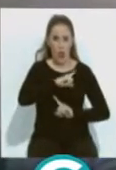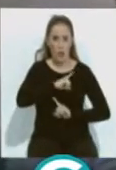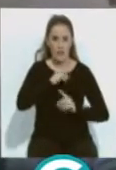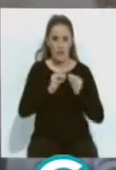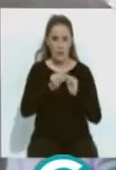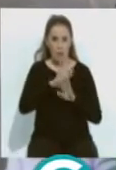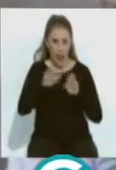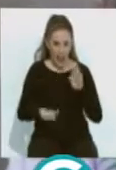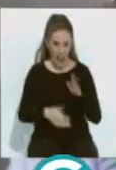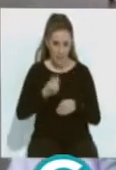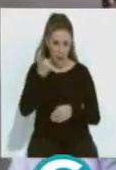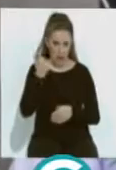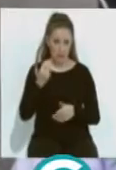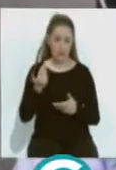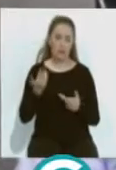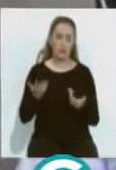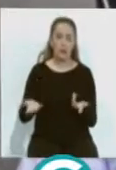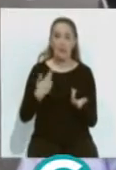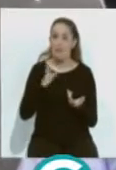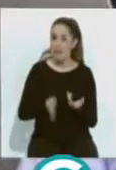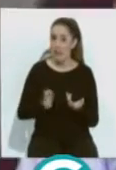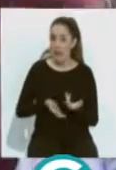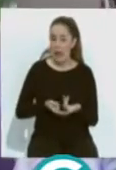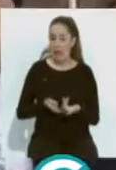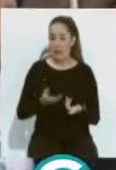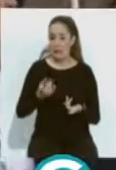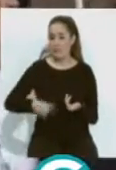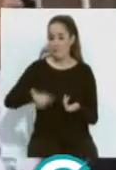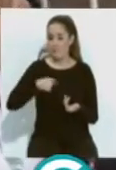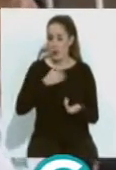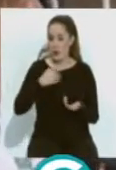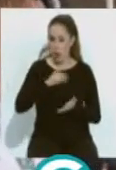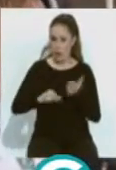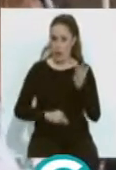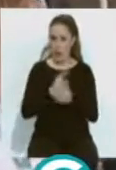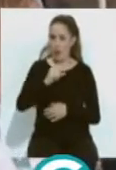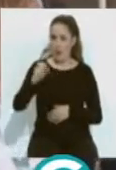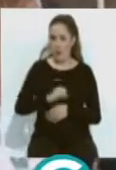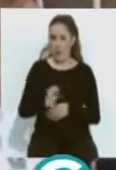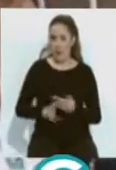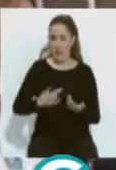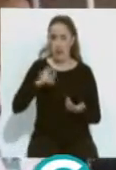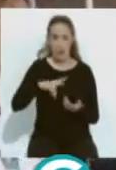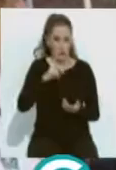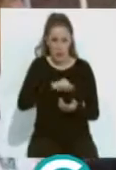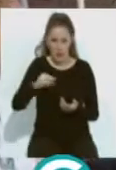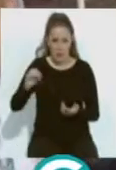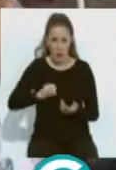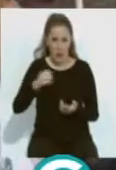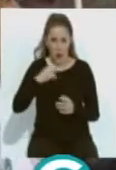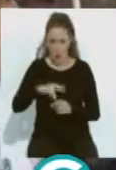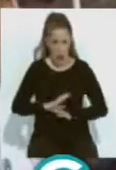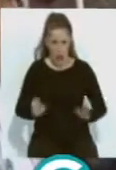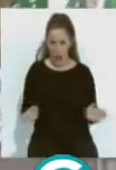forma más grave. Esto es verdad que nosotros queremos que la contratación sea al 100% y nunca es al 100%,